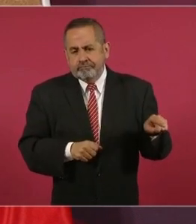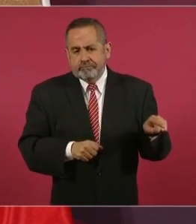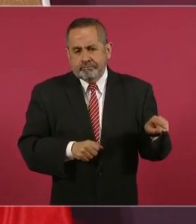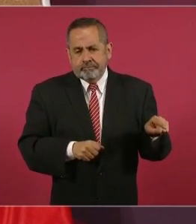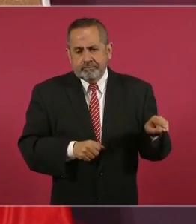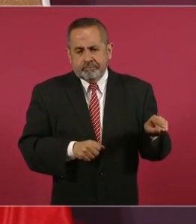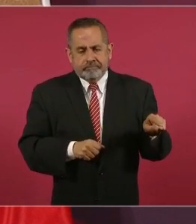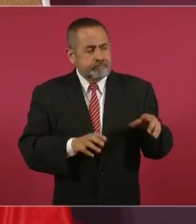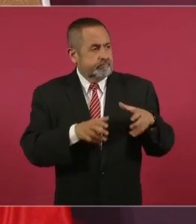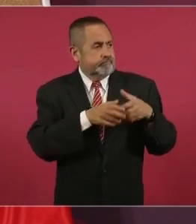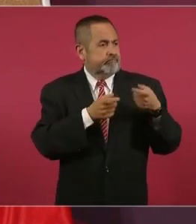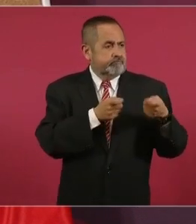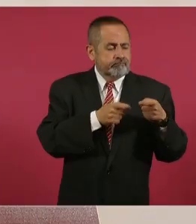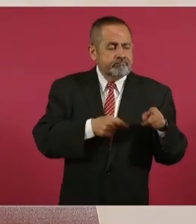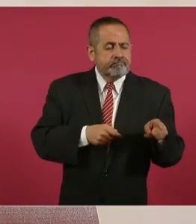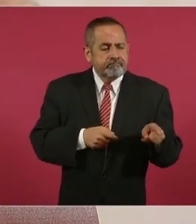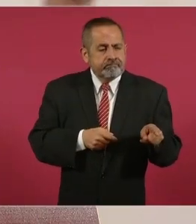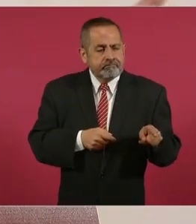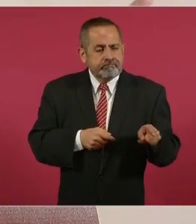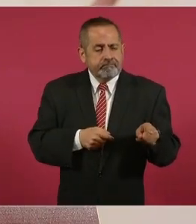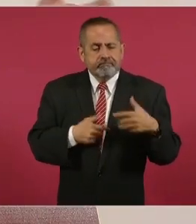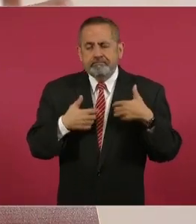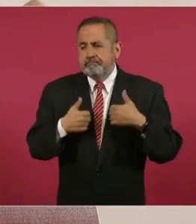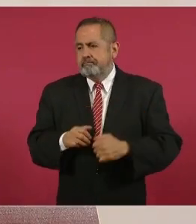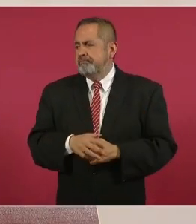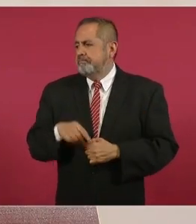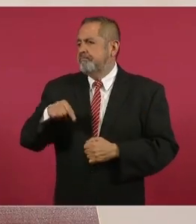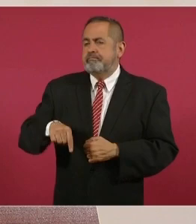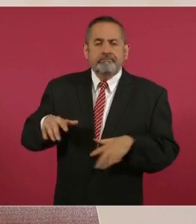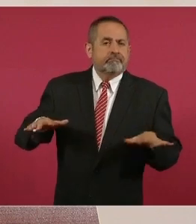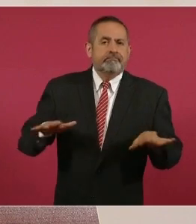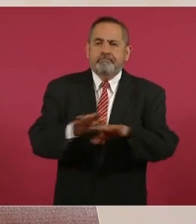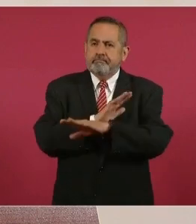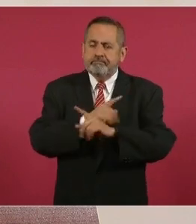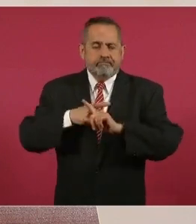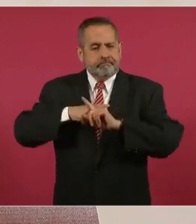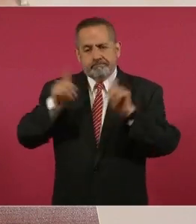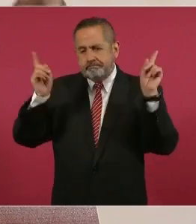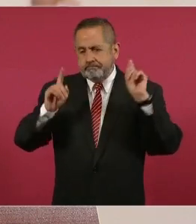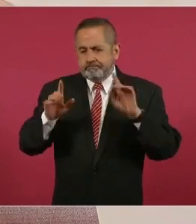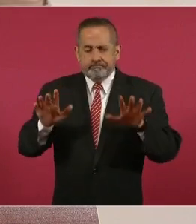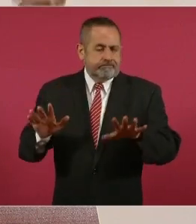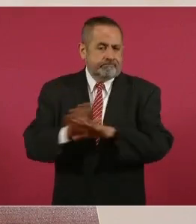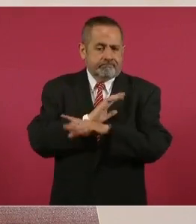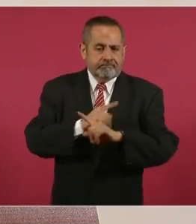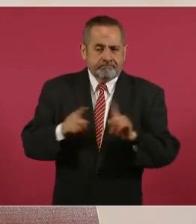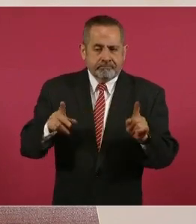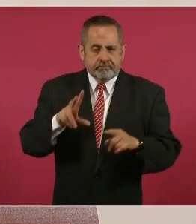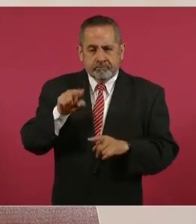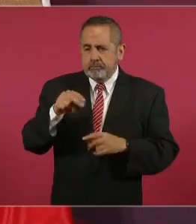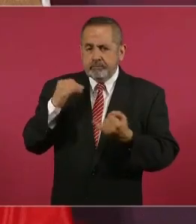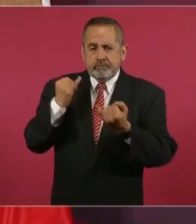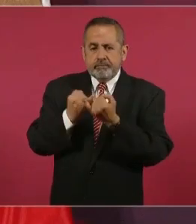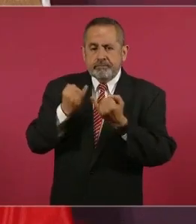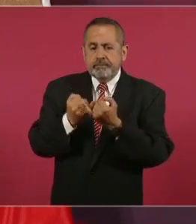al poder, de que son otros tiempos y ahora nos están